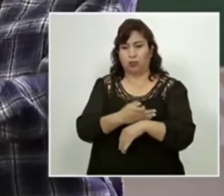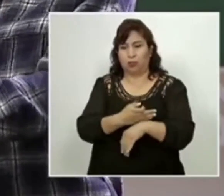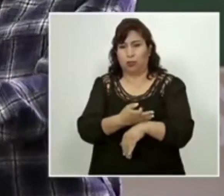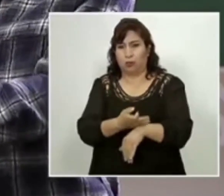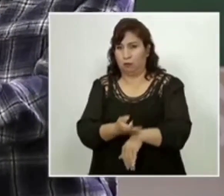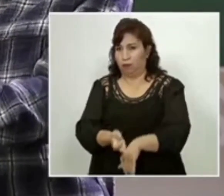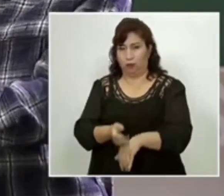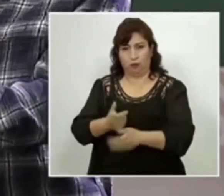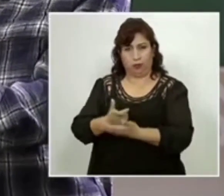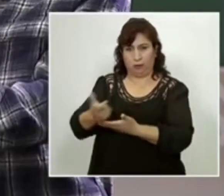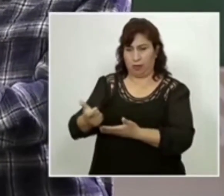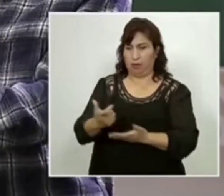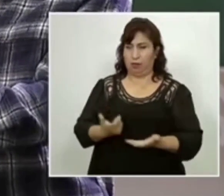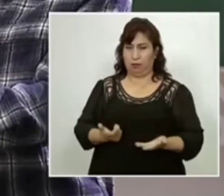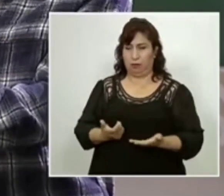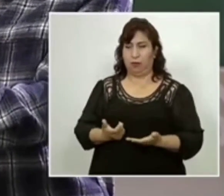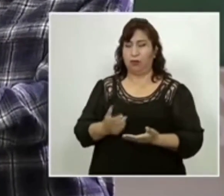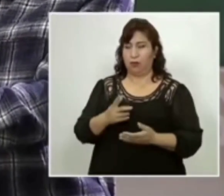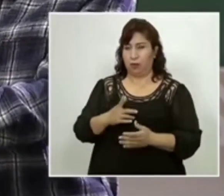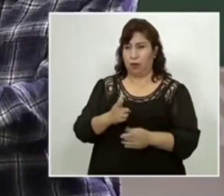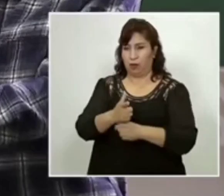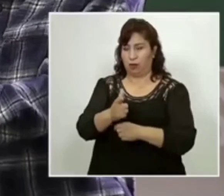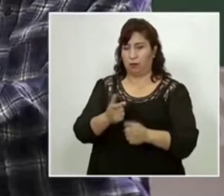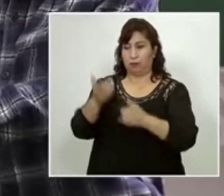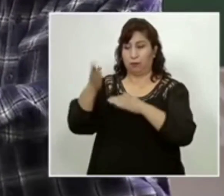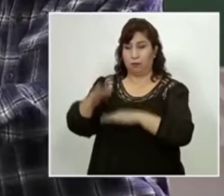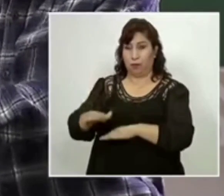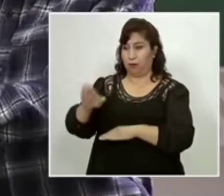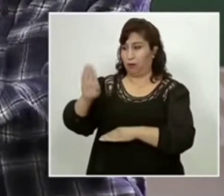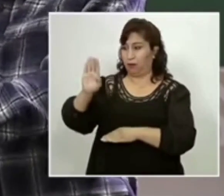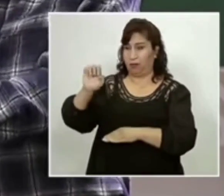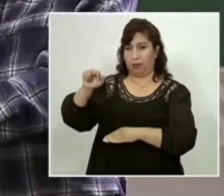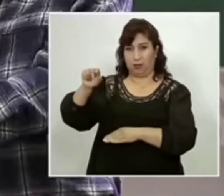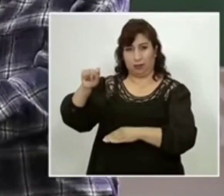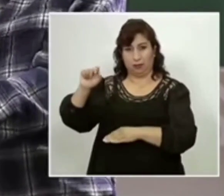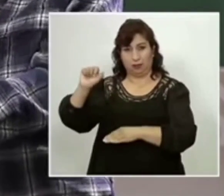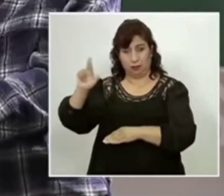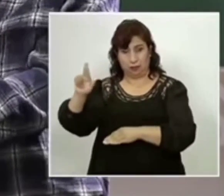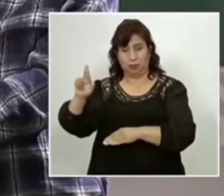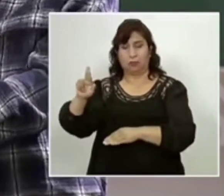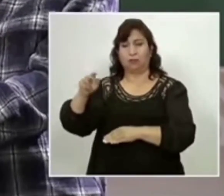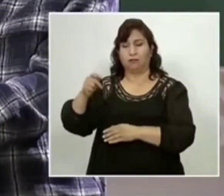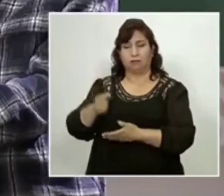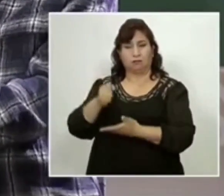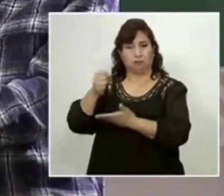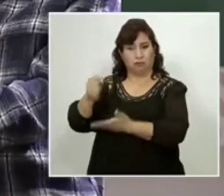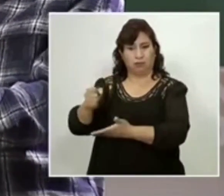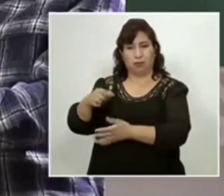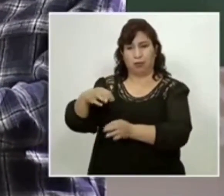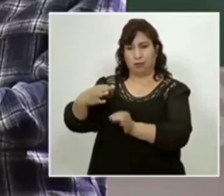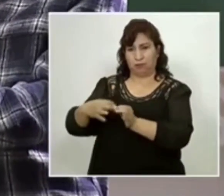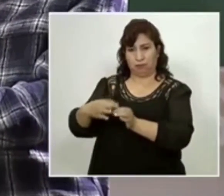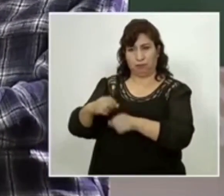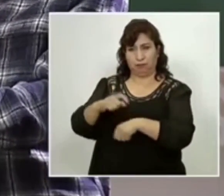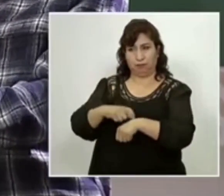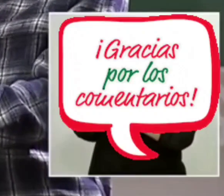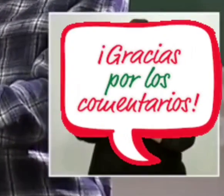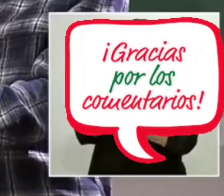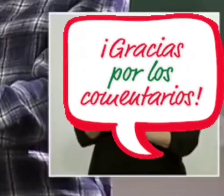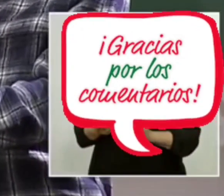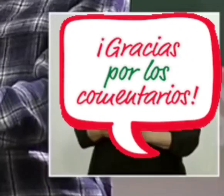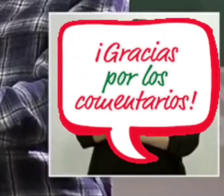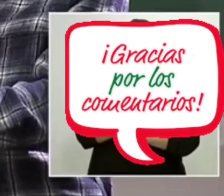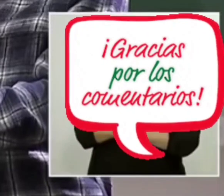y que logremos con el Banco del Bienestar, que hay que estar